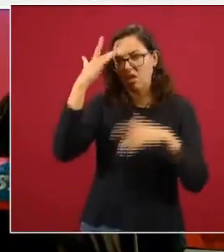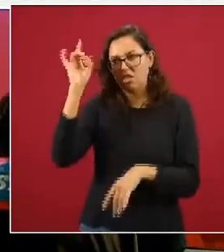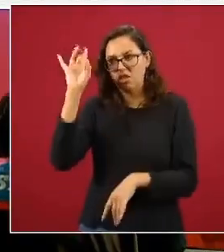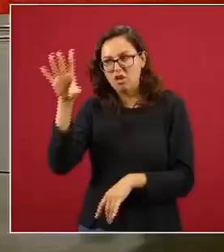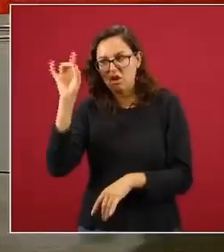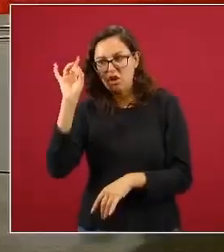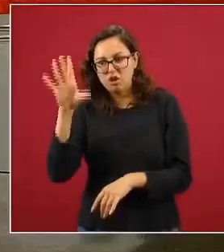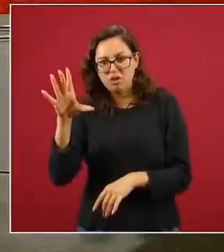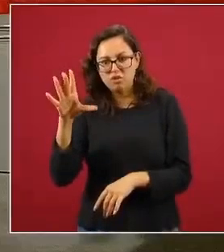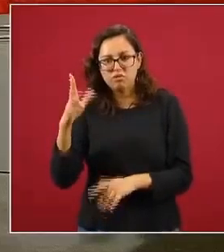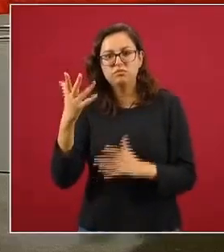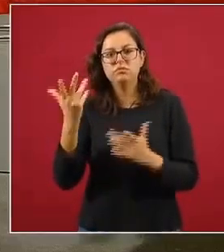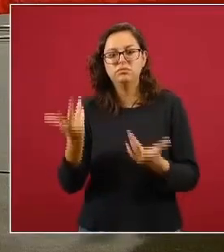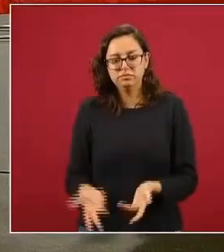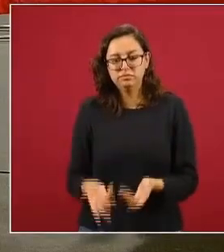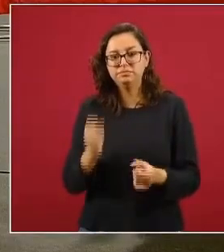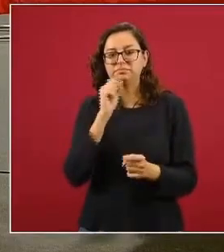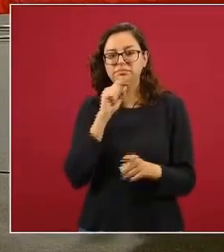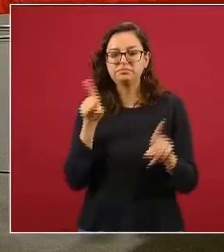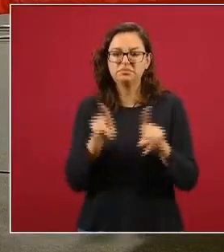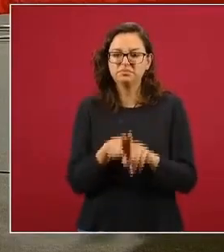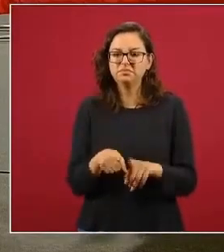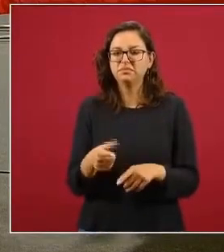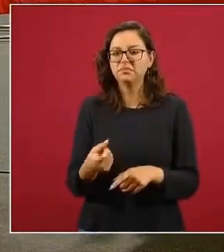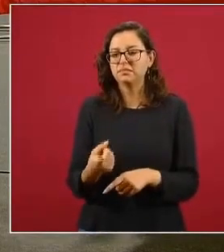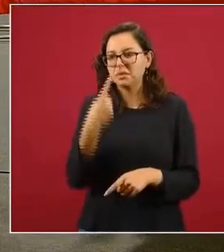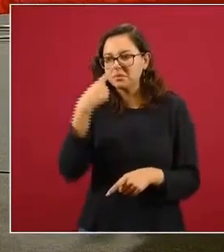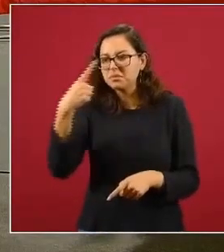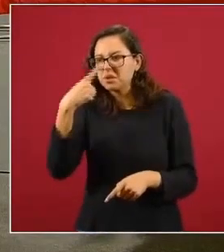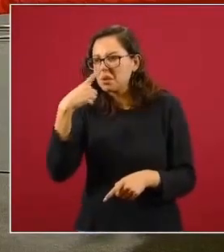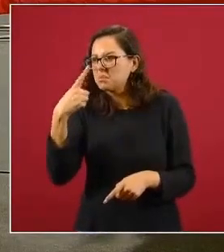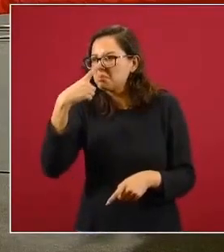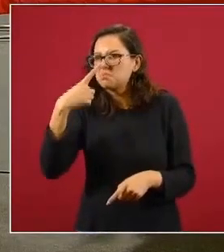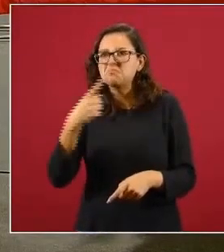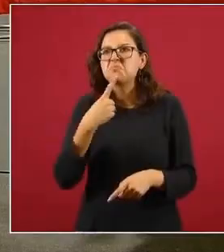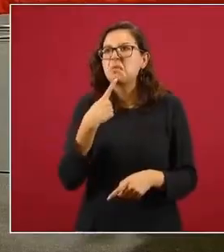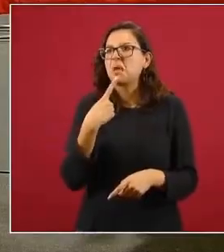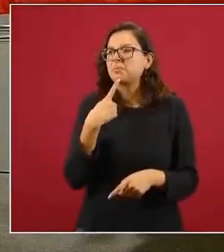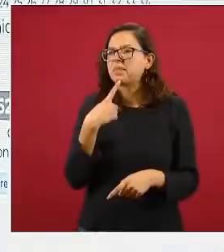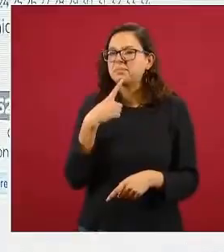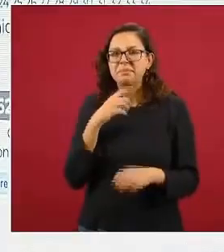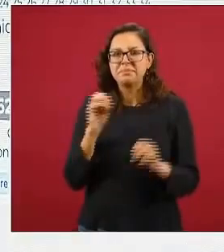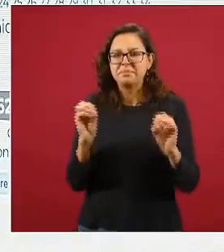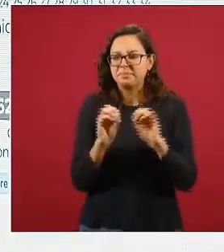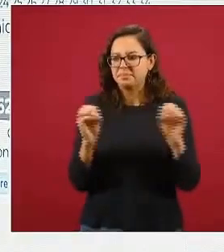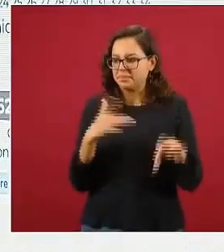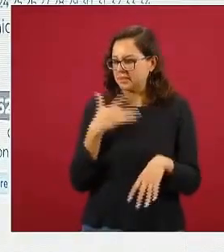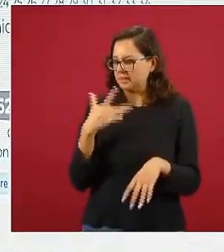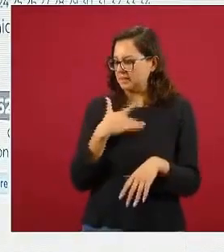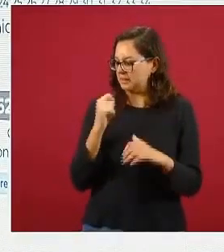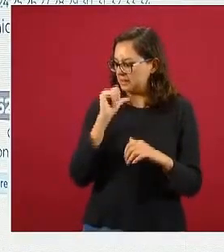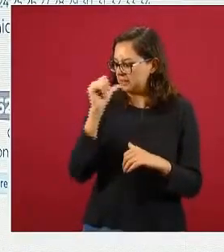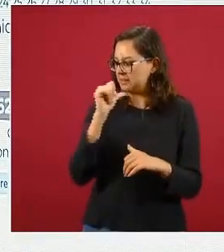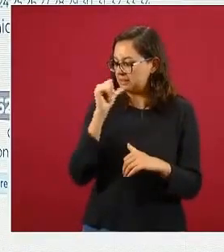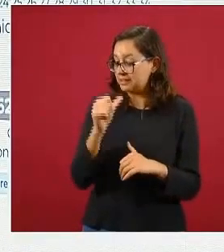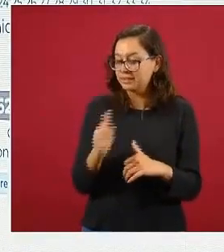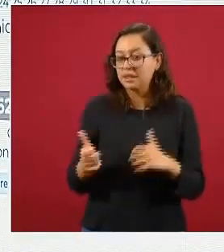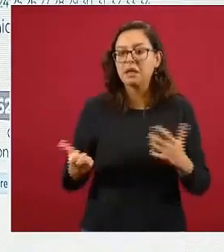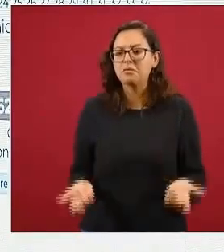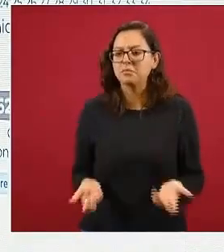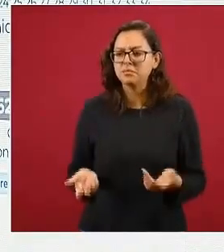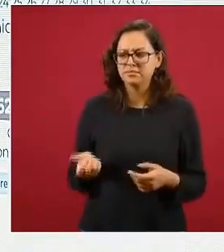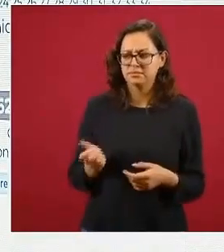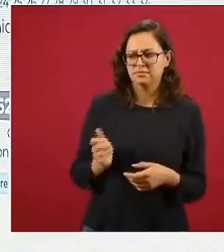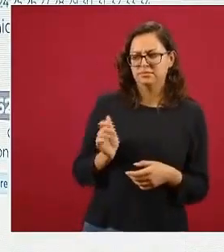también disminución o pérdida del apetito, del olfato, y del gusto y otros síntomas accesorios. Se les tomó